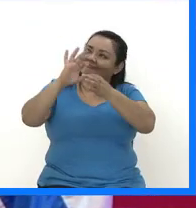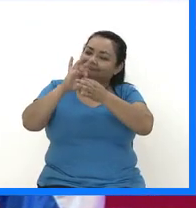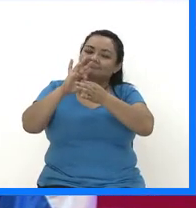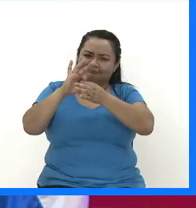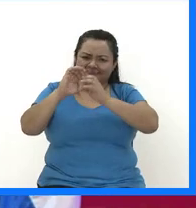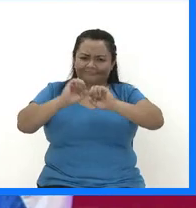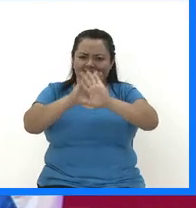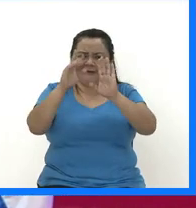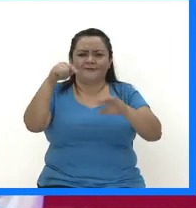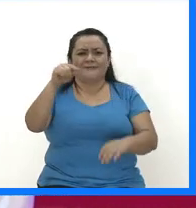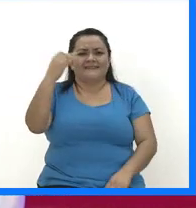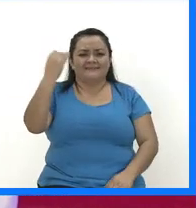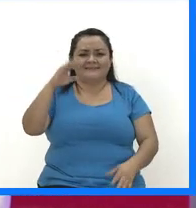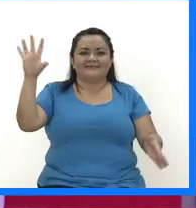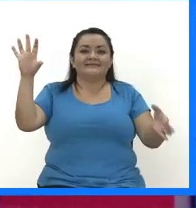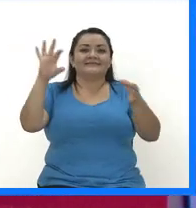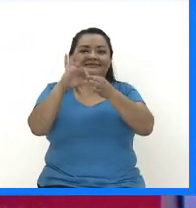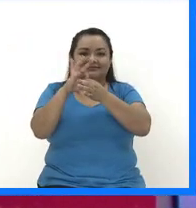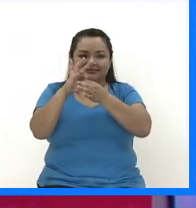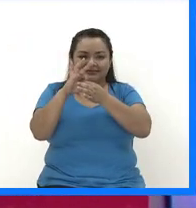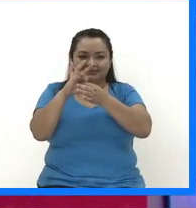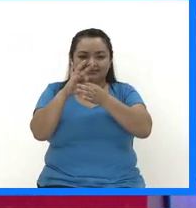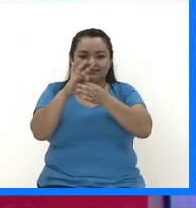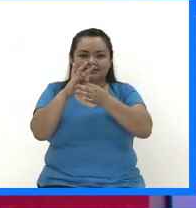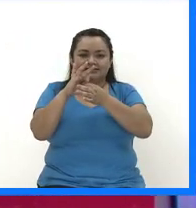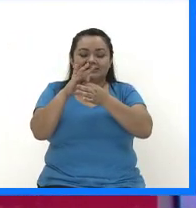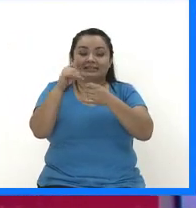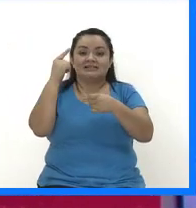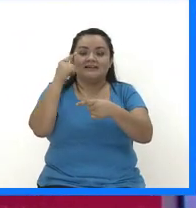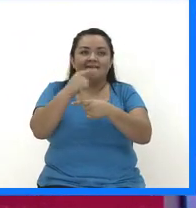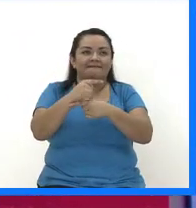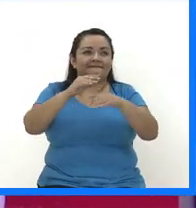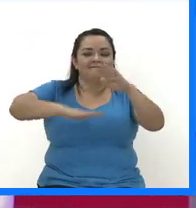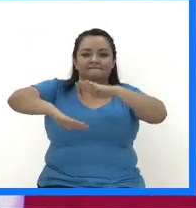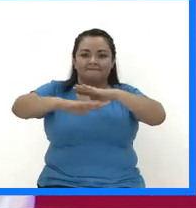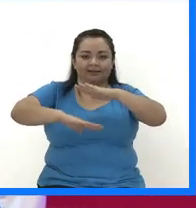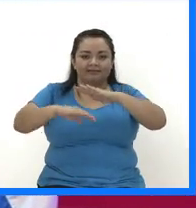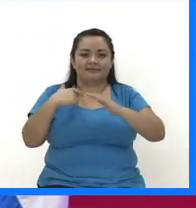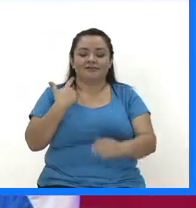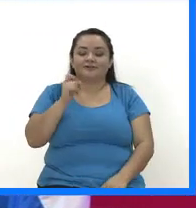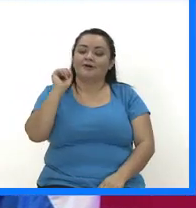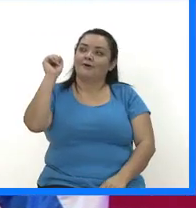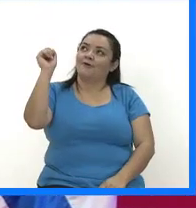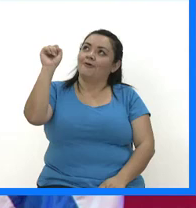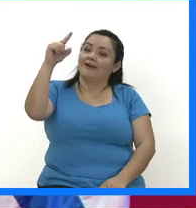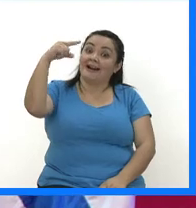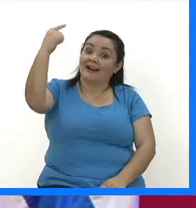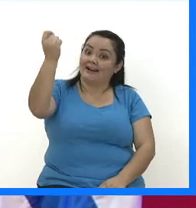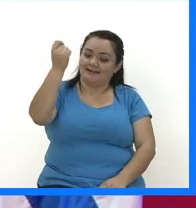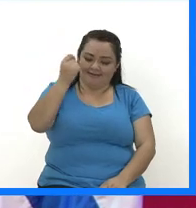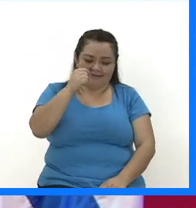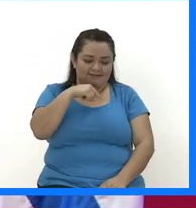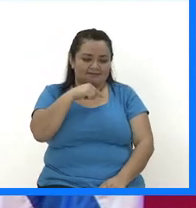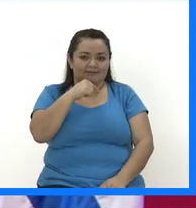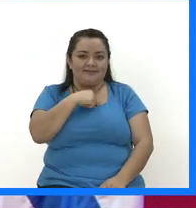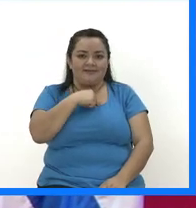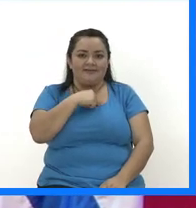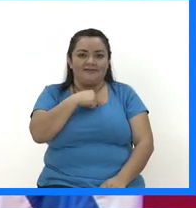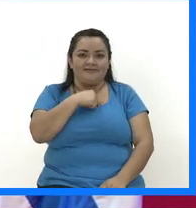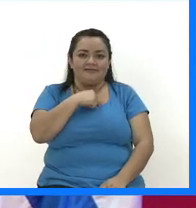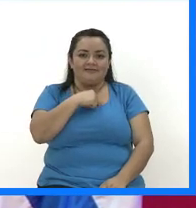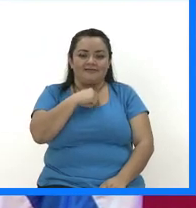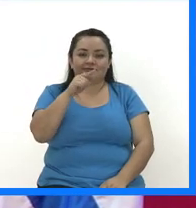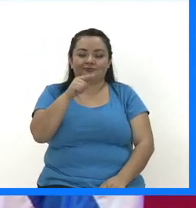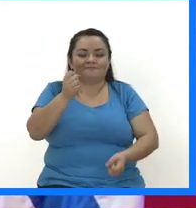claro pero tienes que permanecer en cristo la clave está en que la semilla que dios te da no la escondas